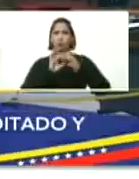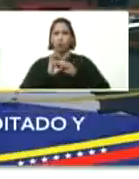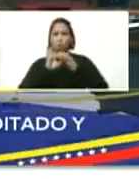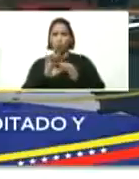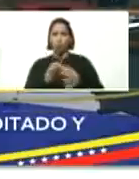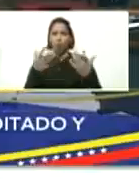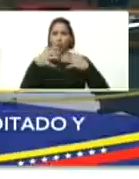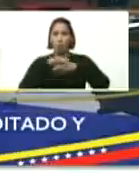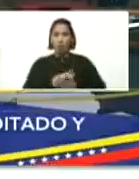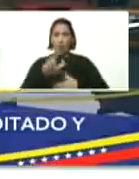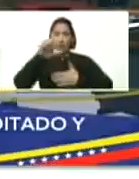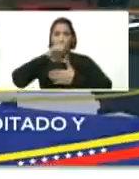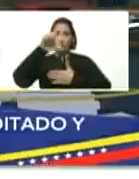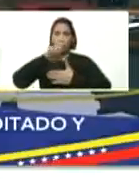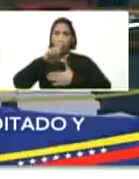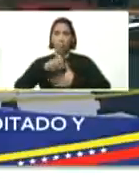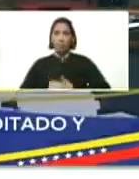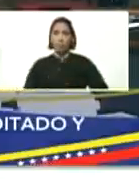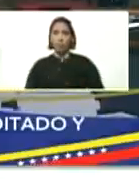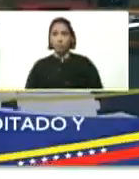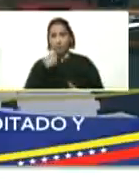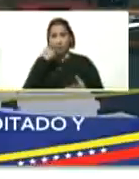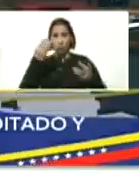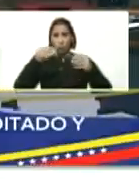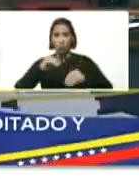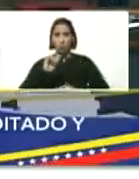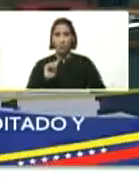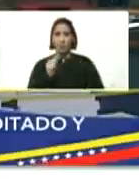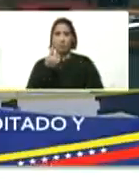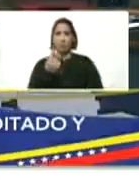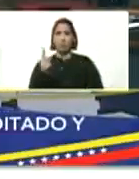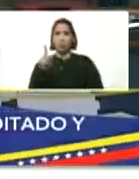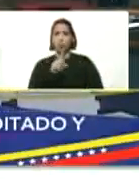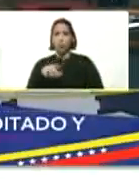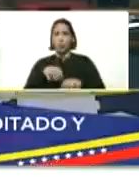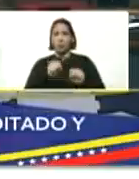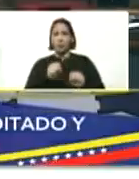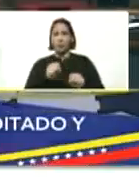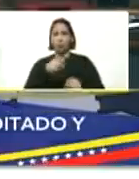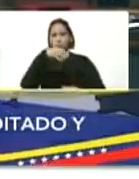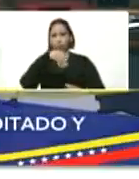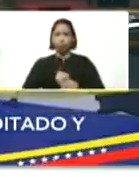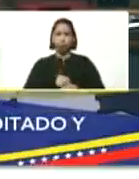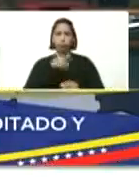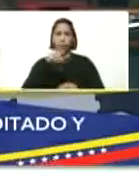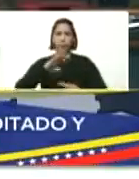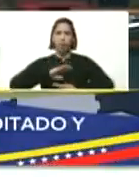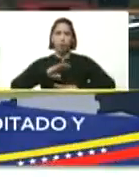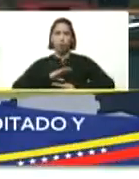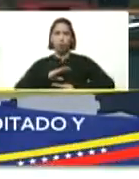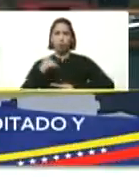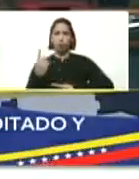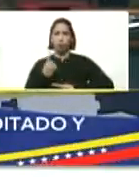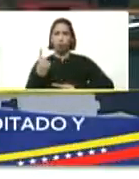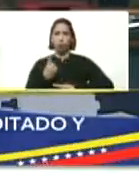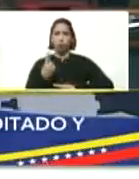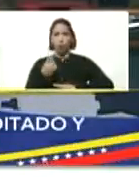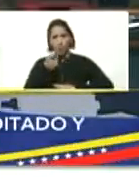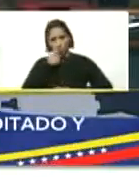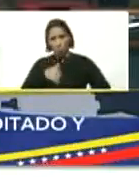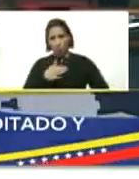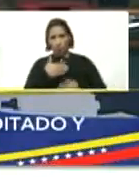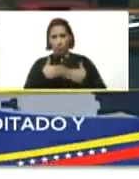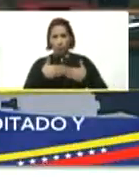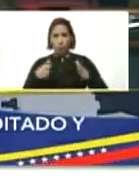integración latinoamericana de acuerdo con el principio de no intervención y autodeterminación de los pueblos, la